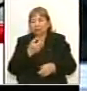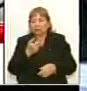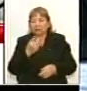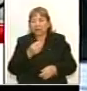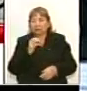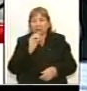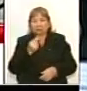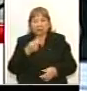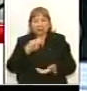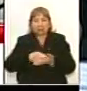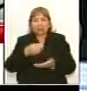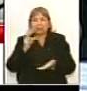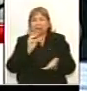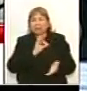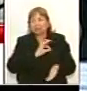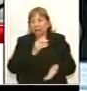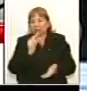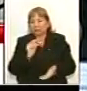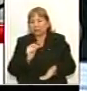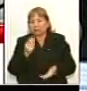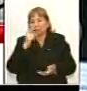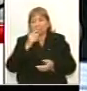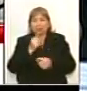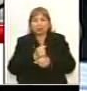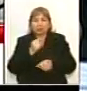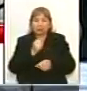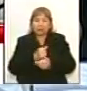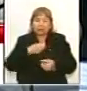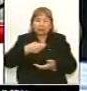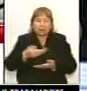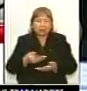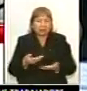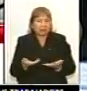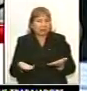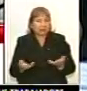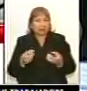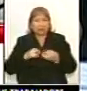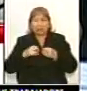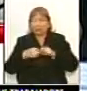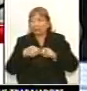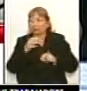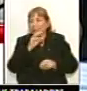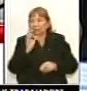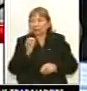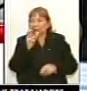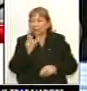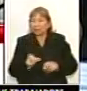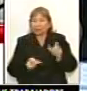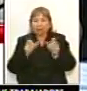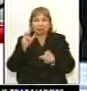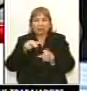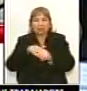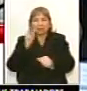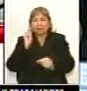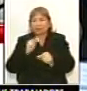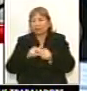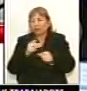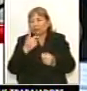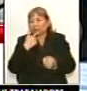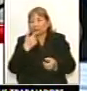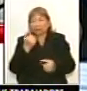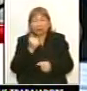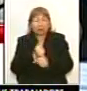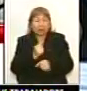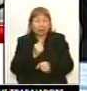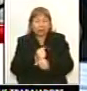de pequeño reconocimiento para todo el trabajo habido, y ese es el problema de la gente que hoy día se está retirando. Entonces yo creo que